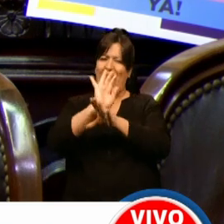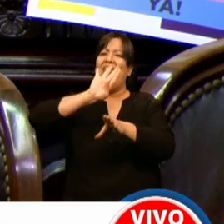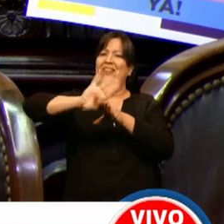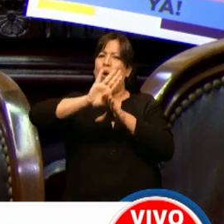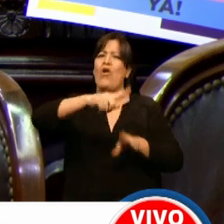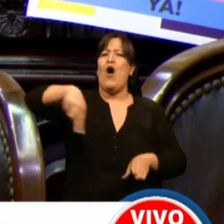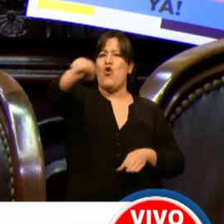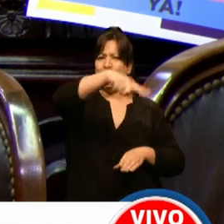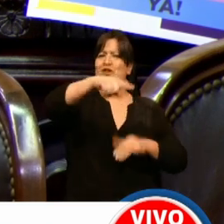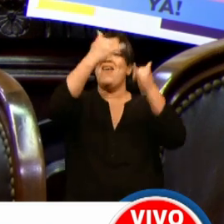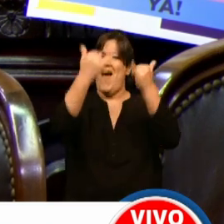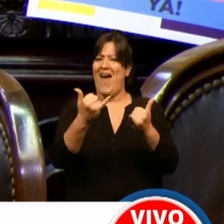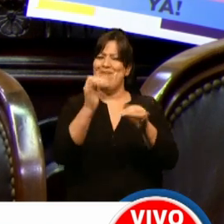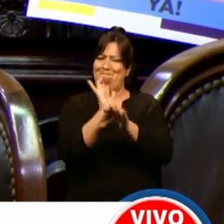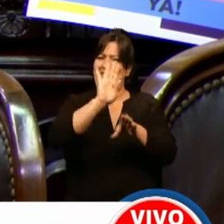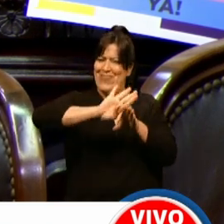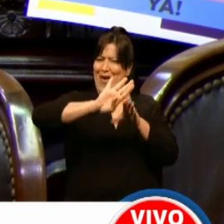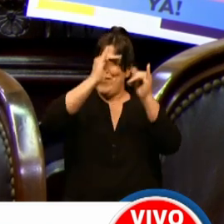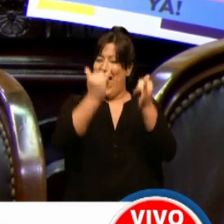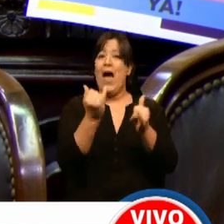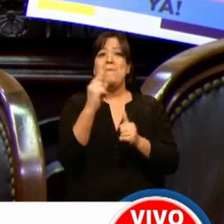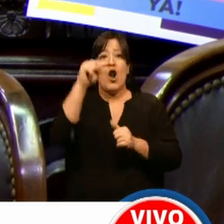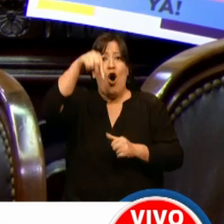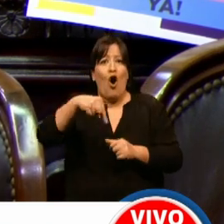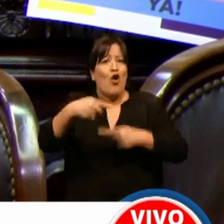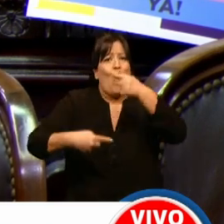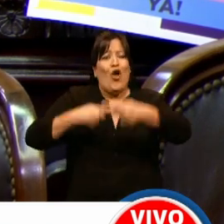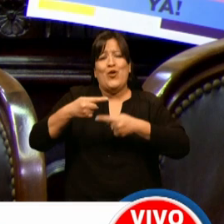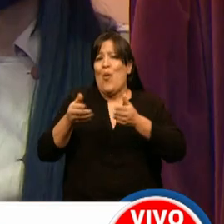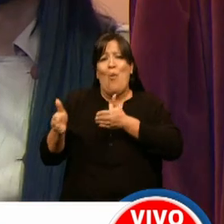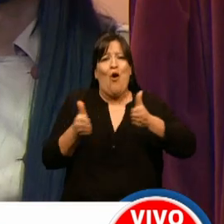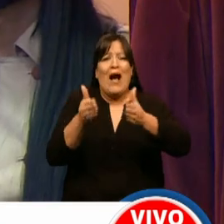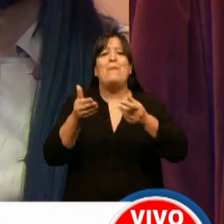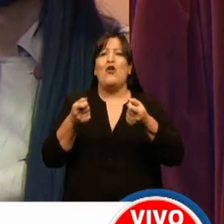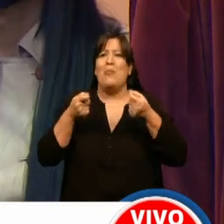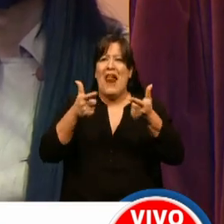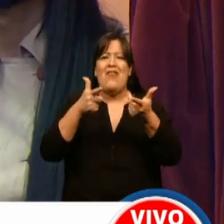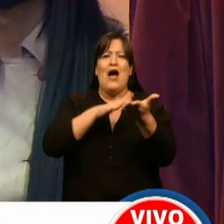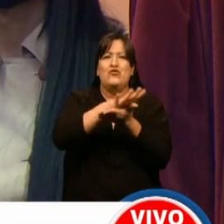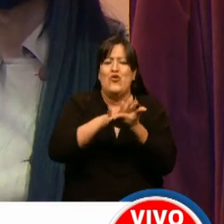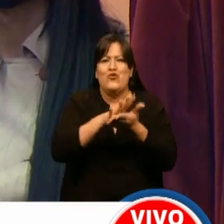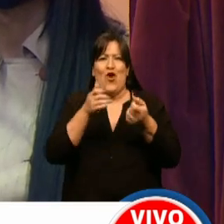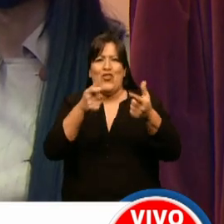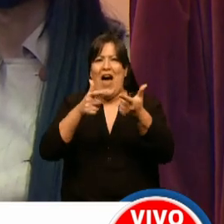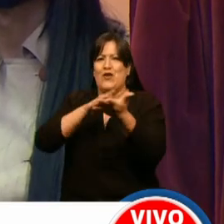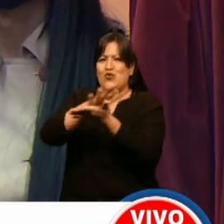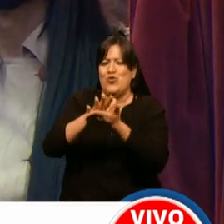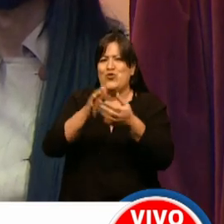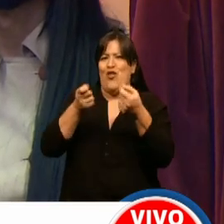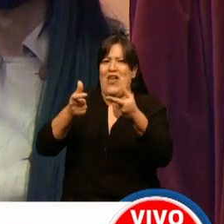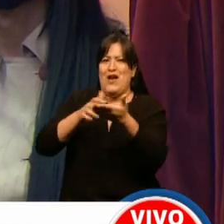ustedes pero hoy seguimos transitando ese camino la reparación ese camino que